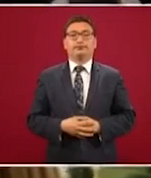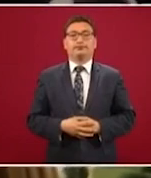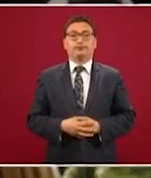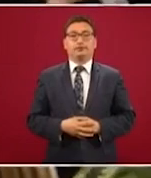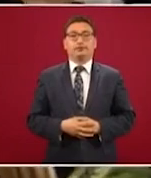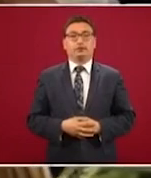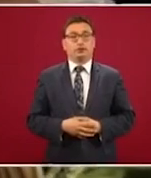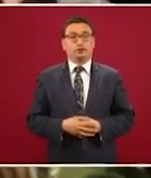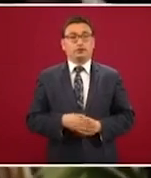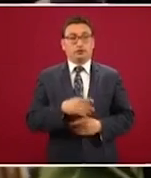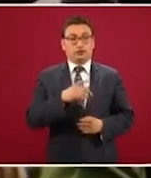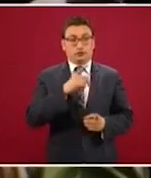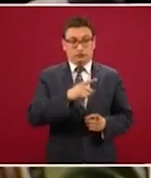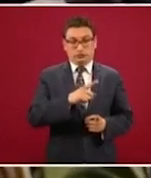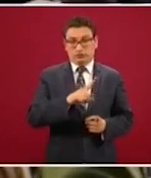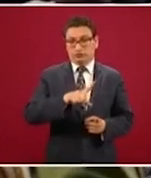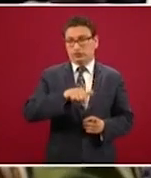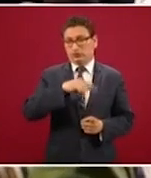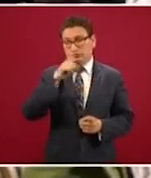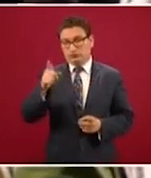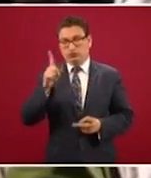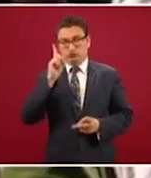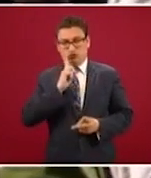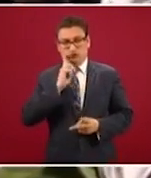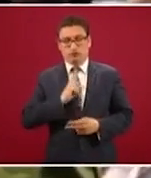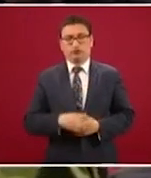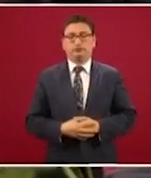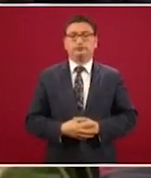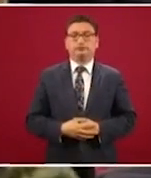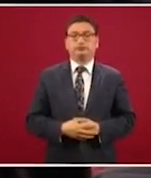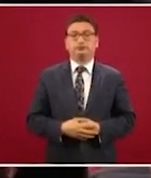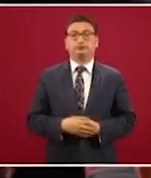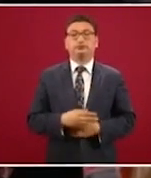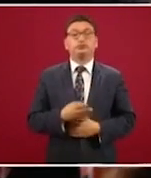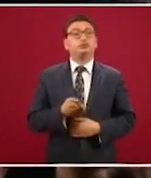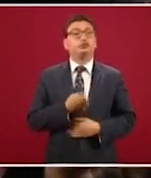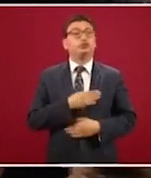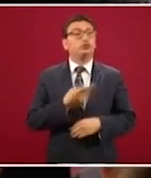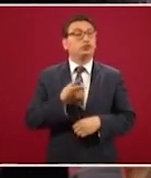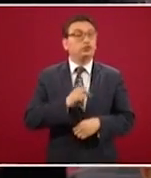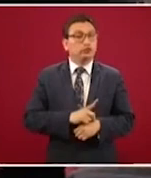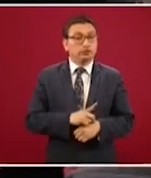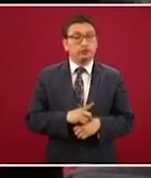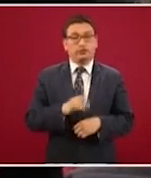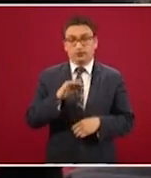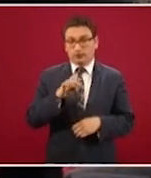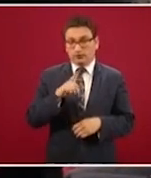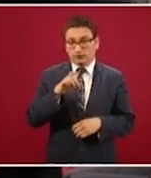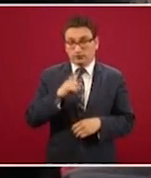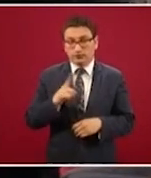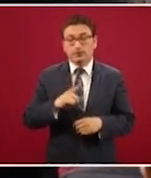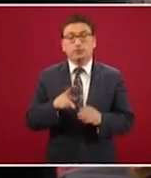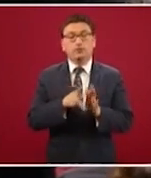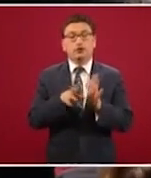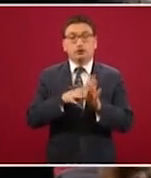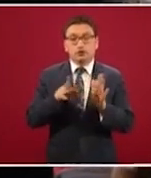Nos vamos con una compañera mujer de este lado después. Buenos días. Jaime Hernández, del periódico digital Bajo